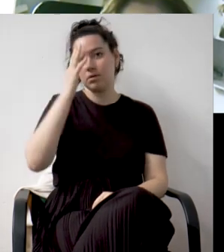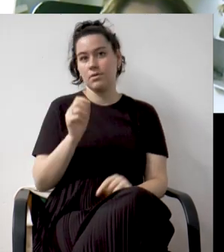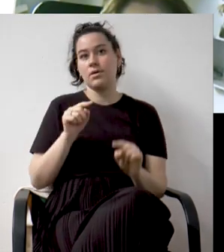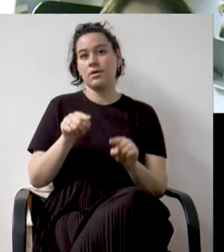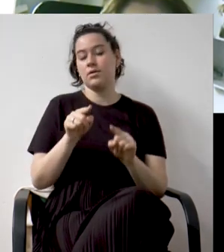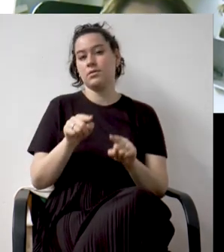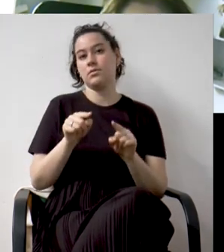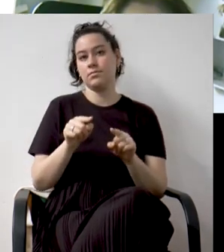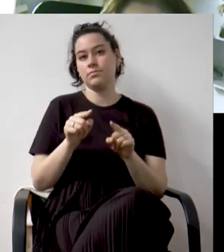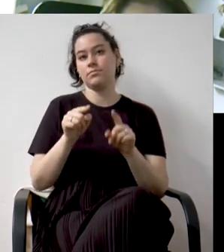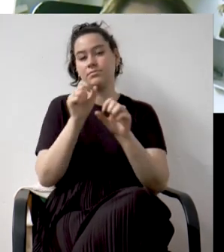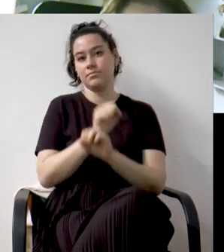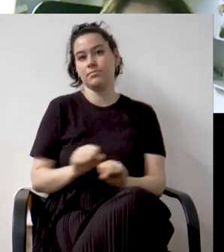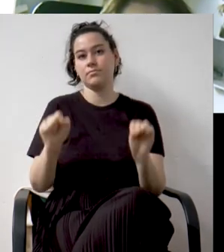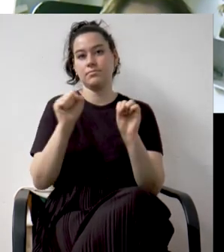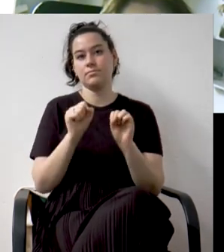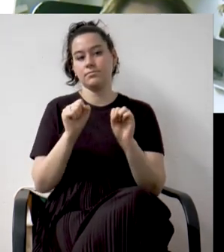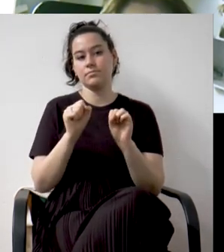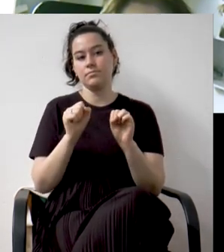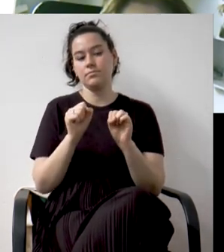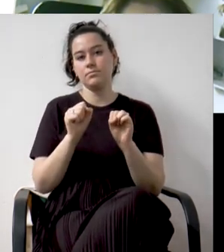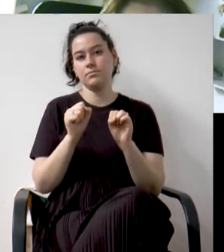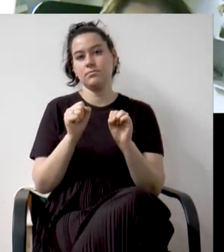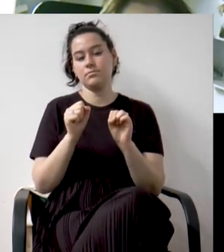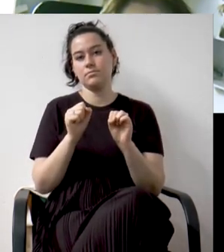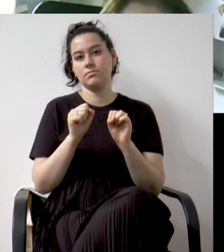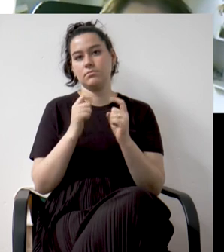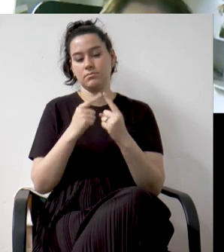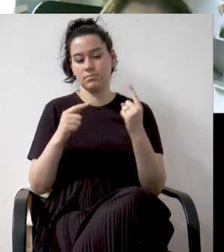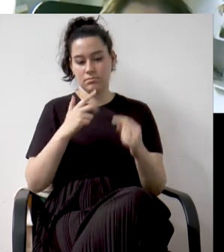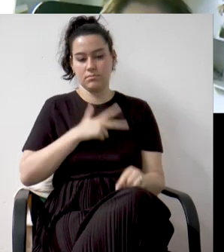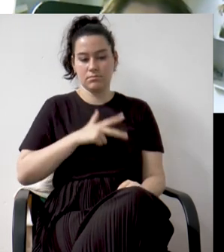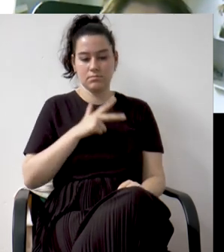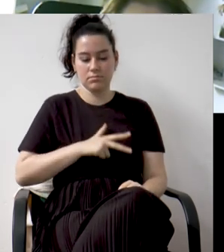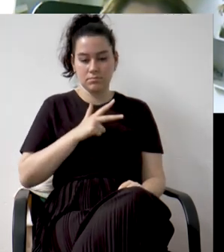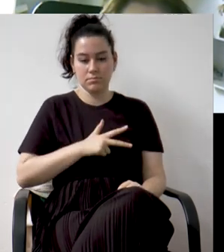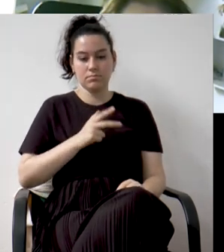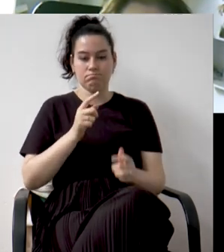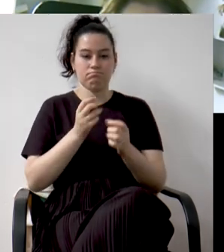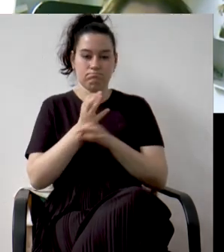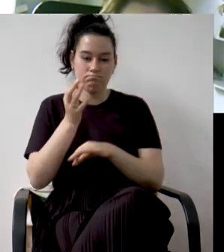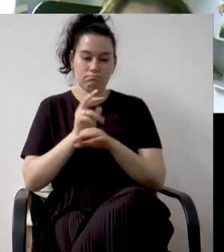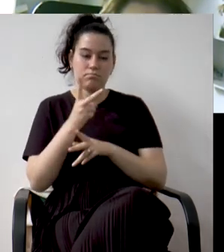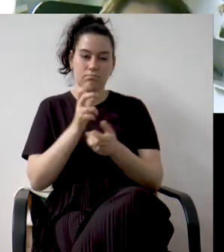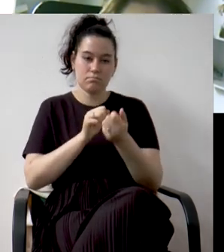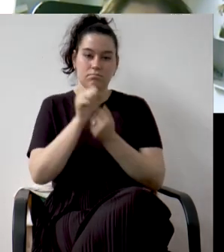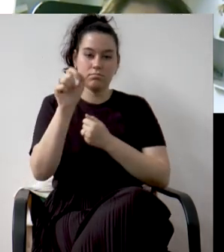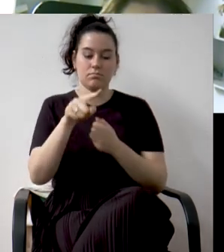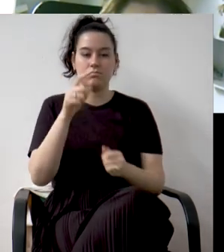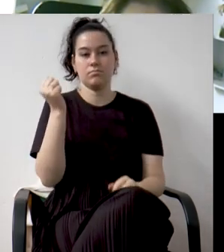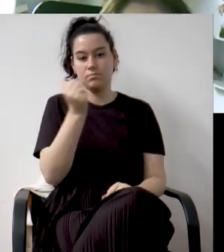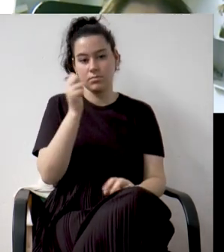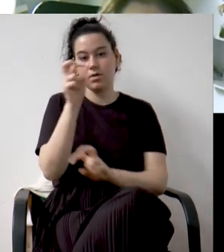en ese interín juega el recurso humano formado, la formación de recursos humanos en el posgrado, juega también la búsqueda